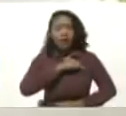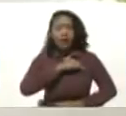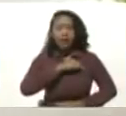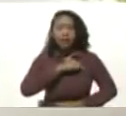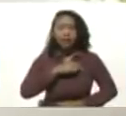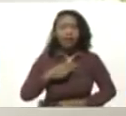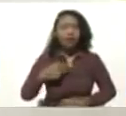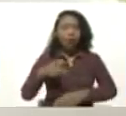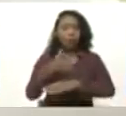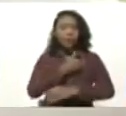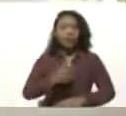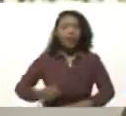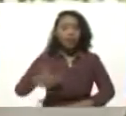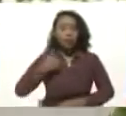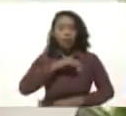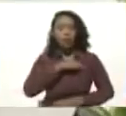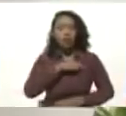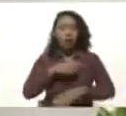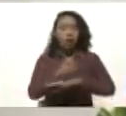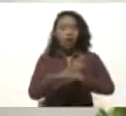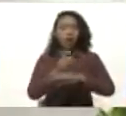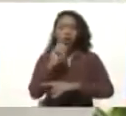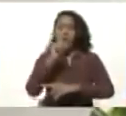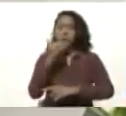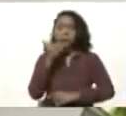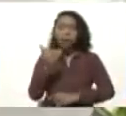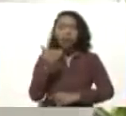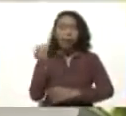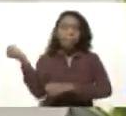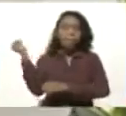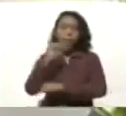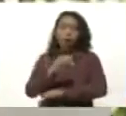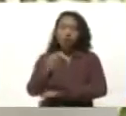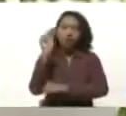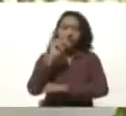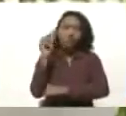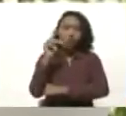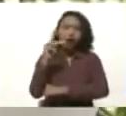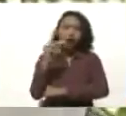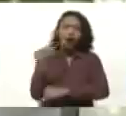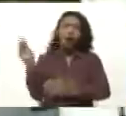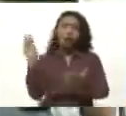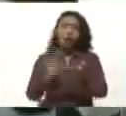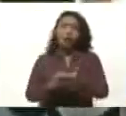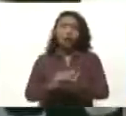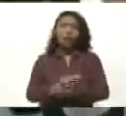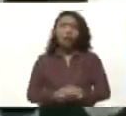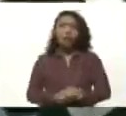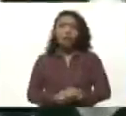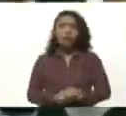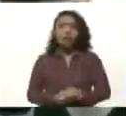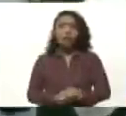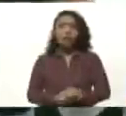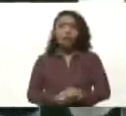y nuestro gobierno y no nos permitamos ser derrotados. Nunca volverán.